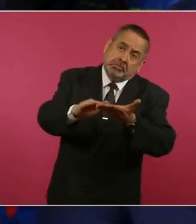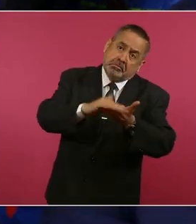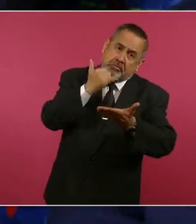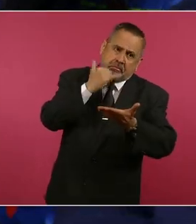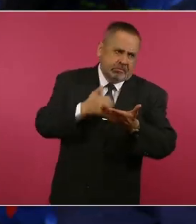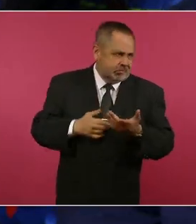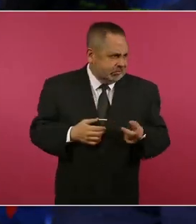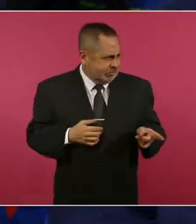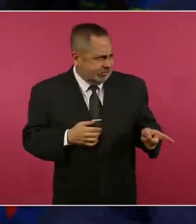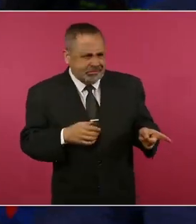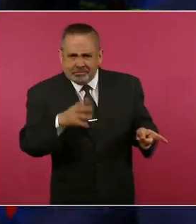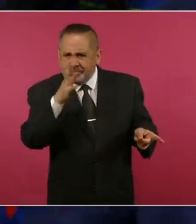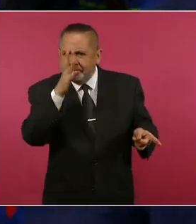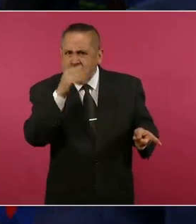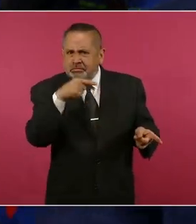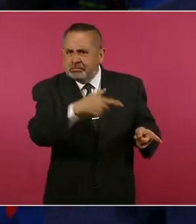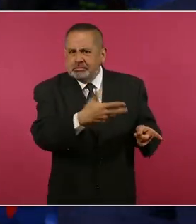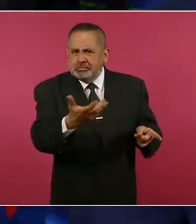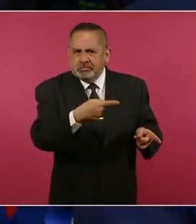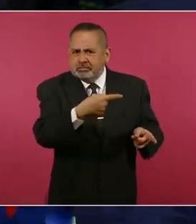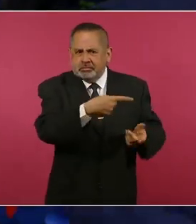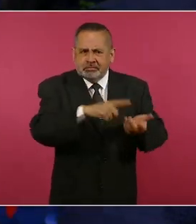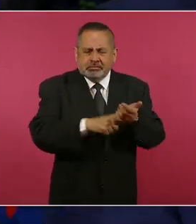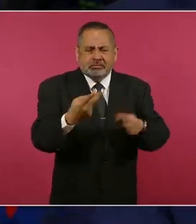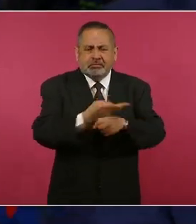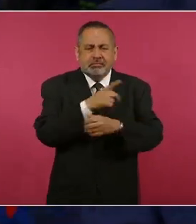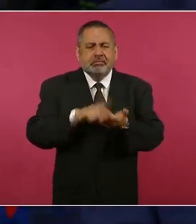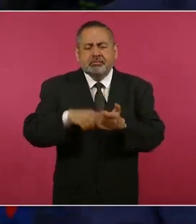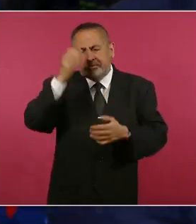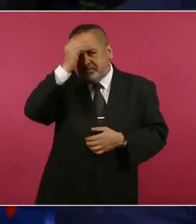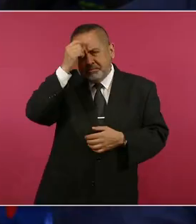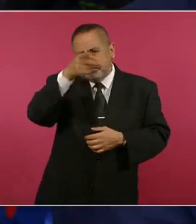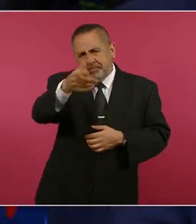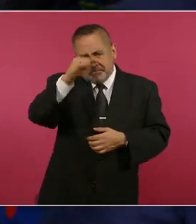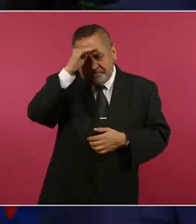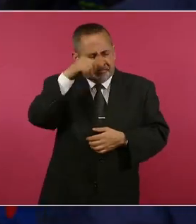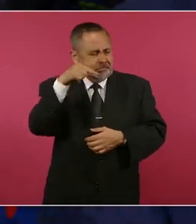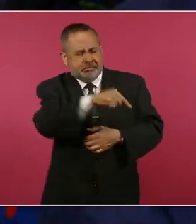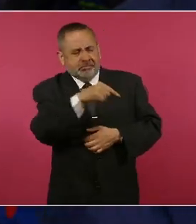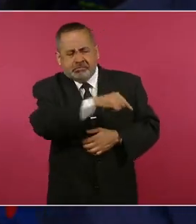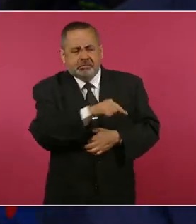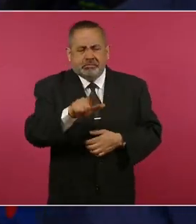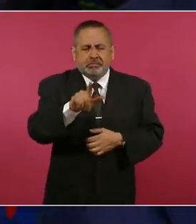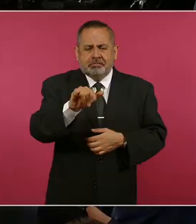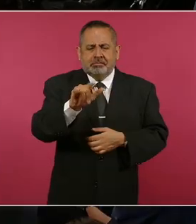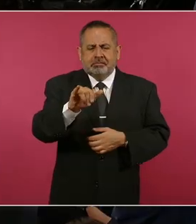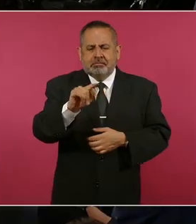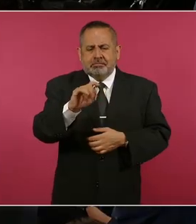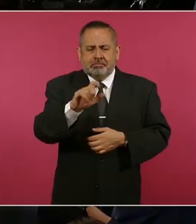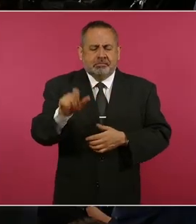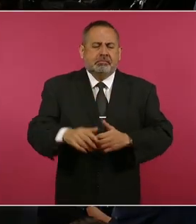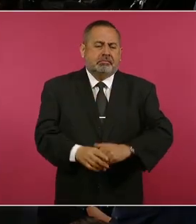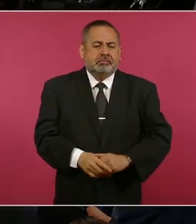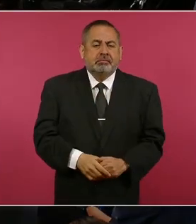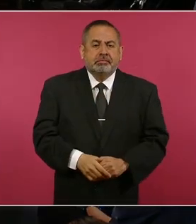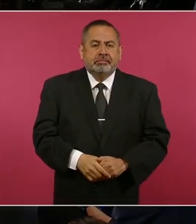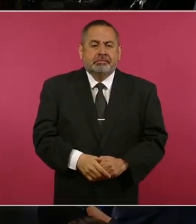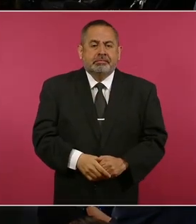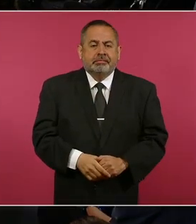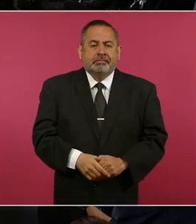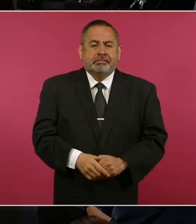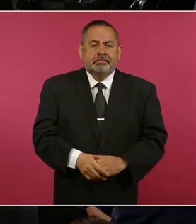puede hacer eso. ¿Qué pasa con esas personas? ¿Qué opina usted sobre este…? No puedo opinar, mire,